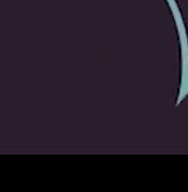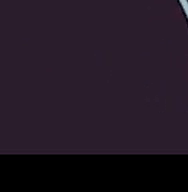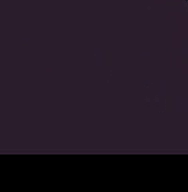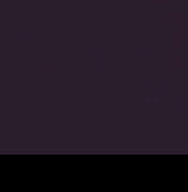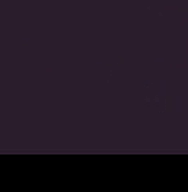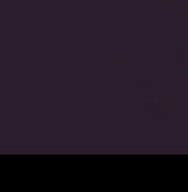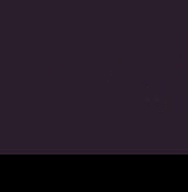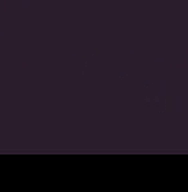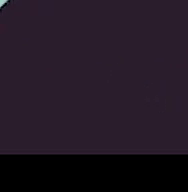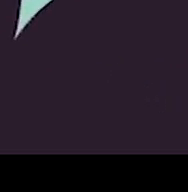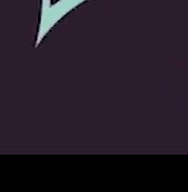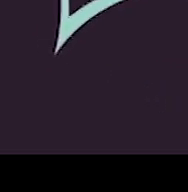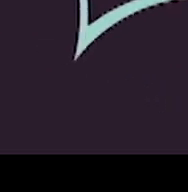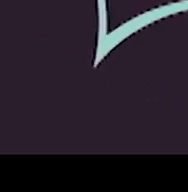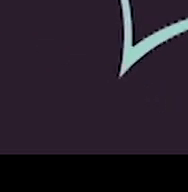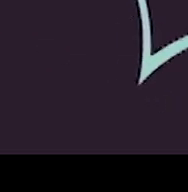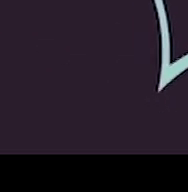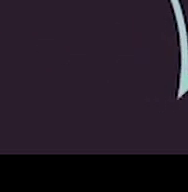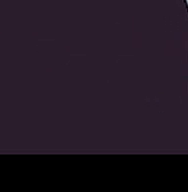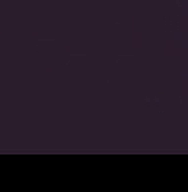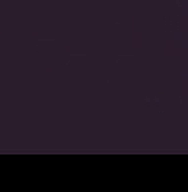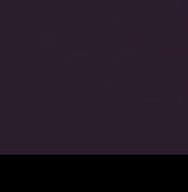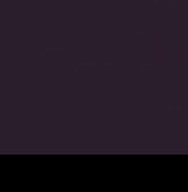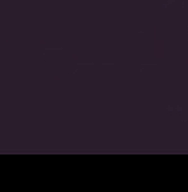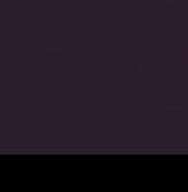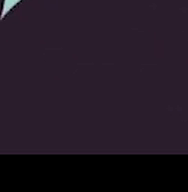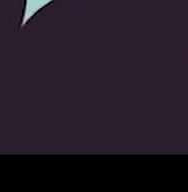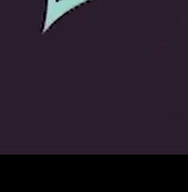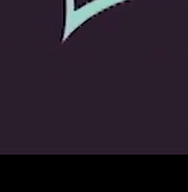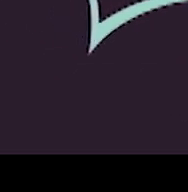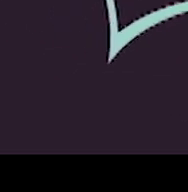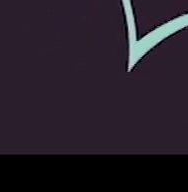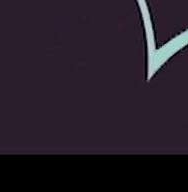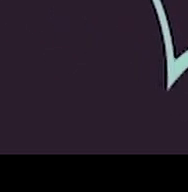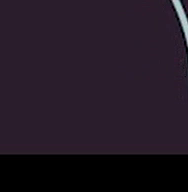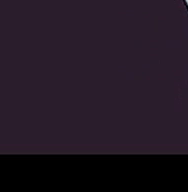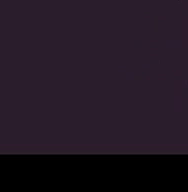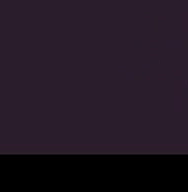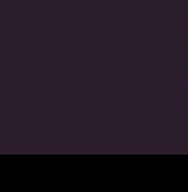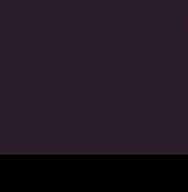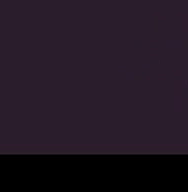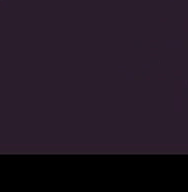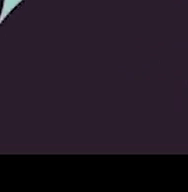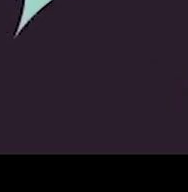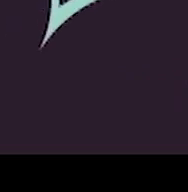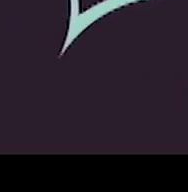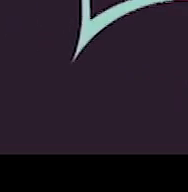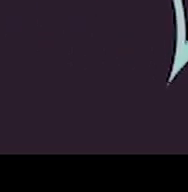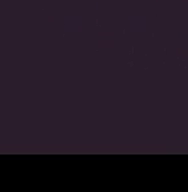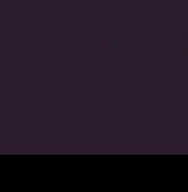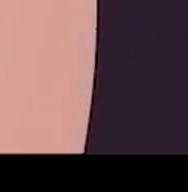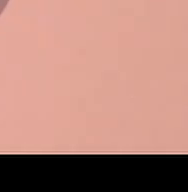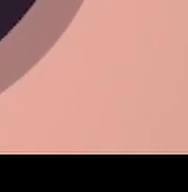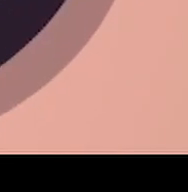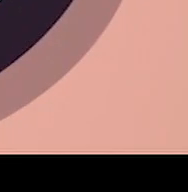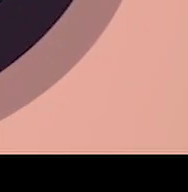Mi nombre puede ser presente. Me aferro al teclado al borde de un procesador de